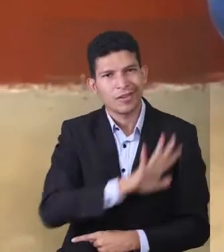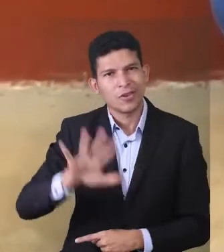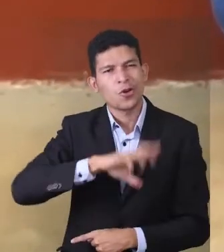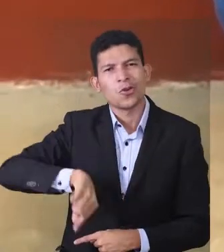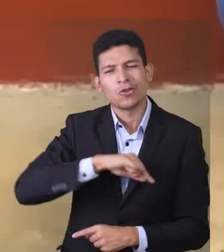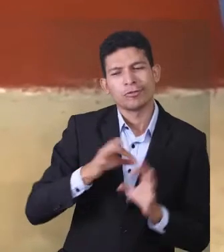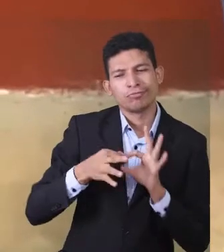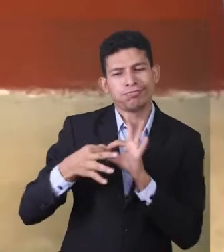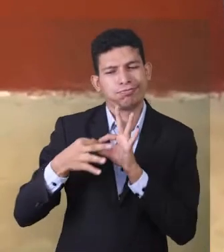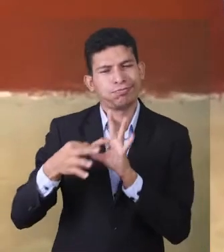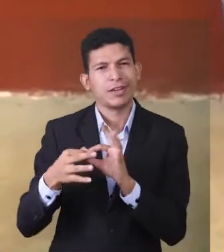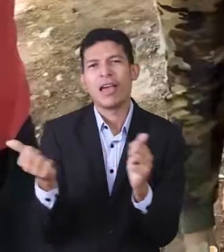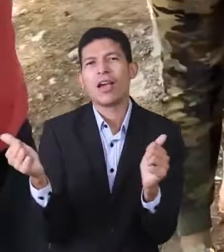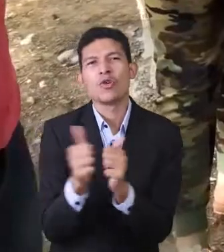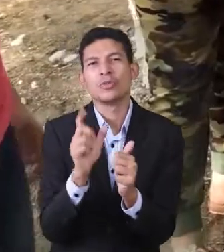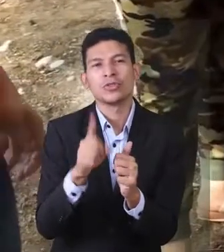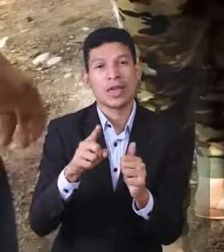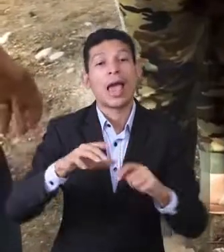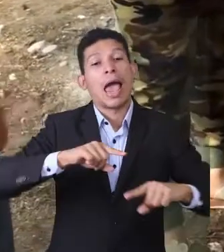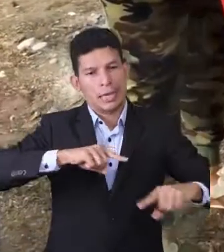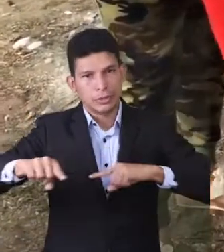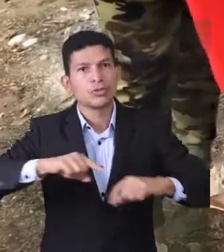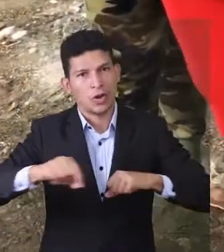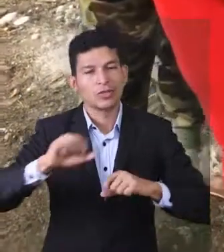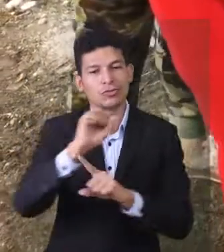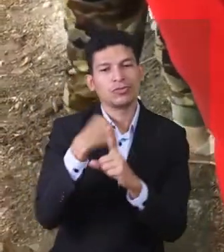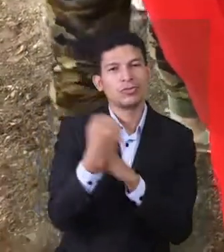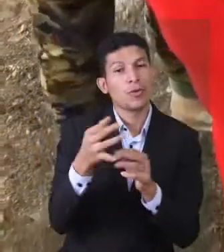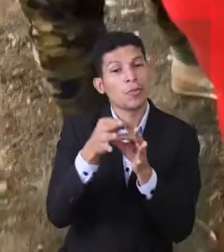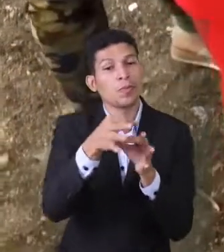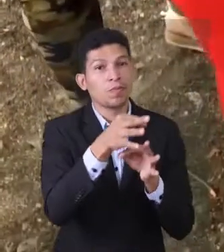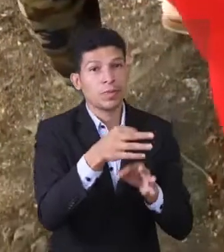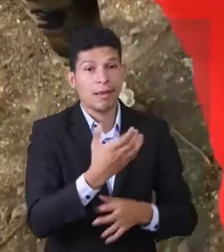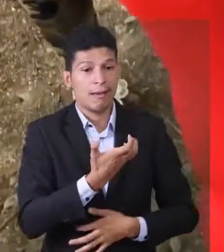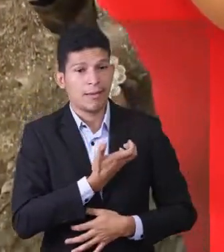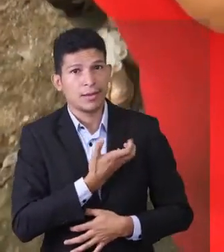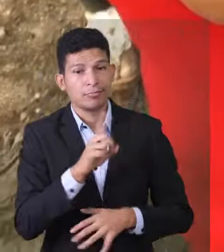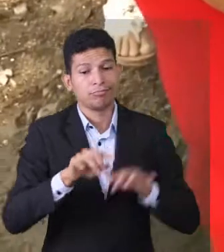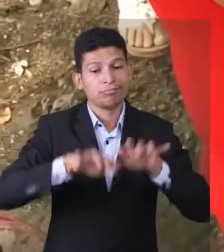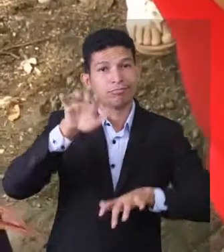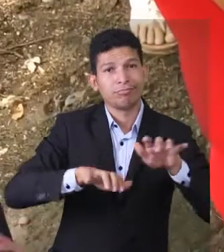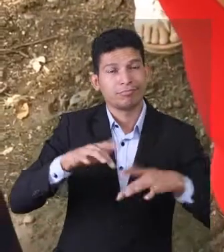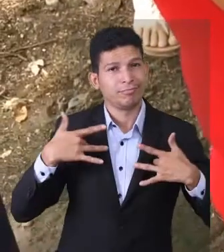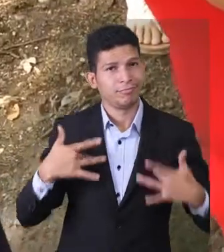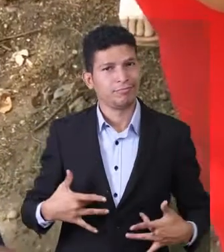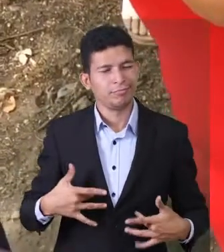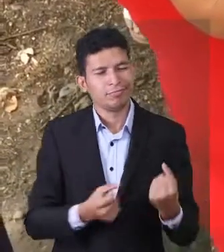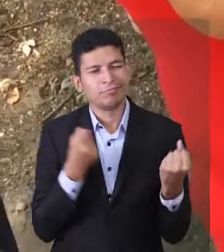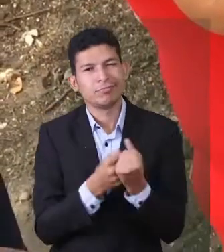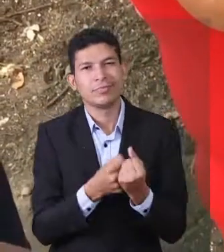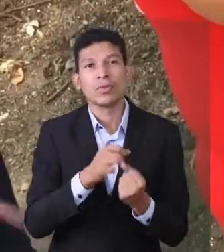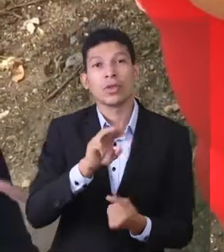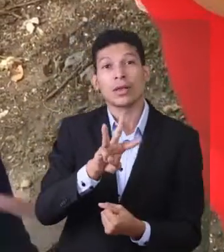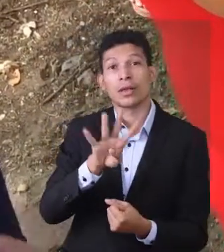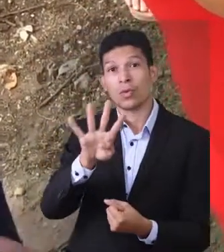se ha hecho el acompañamiento a las gestoras sociales de los municipios, a las alcaldías y a las secretarías de salud de 34